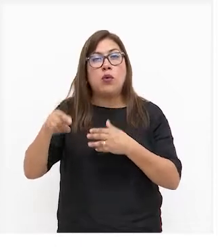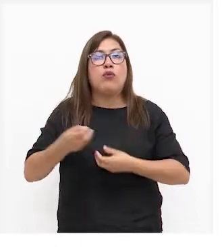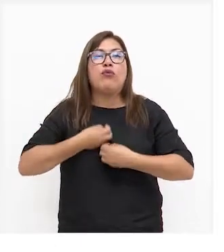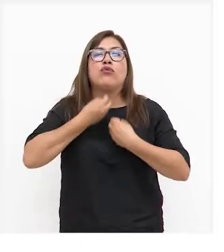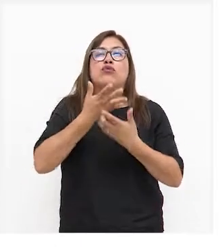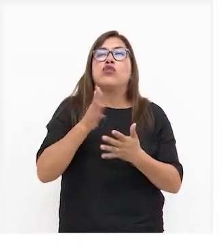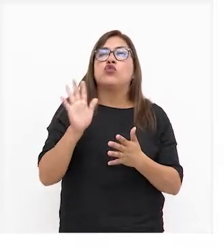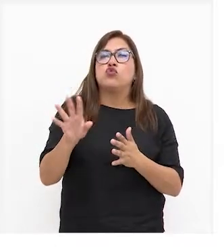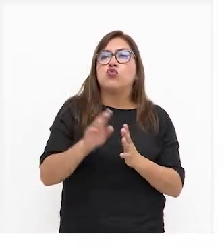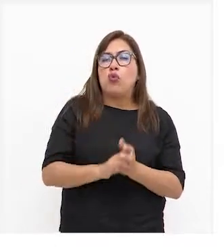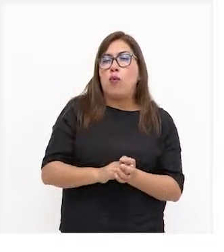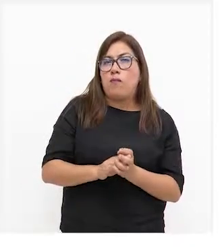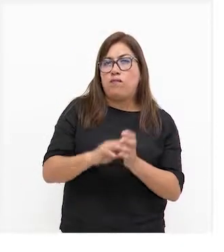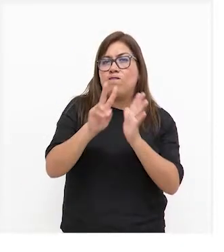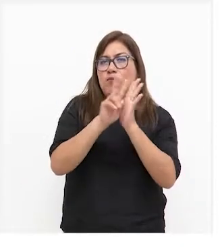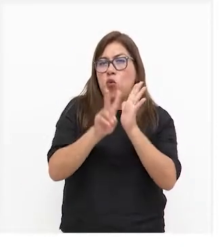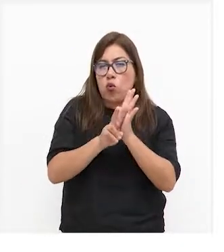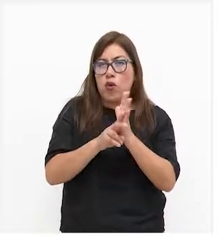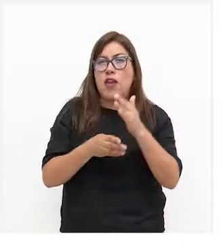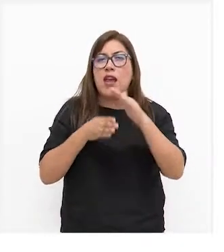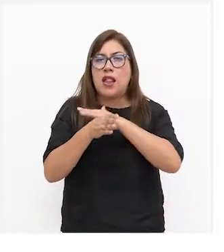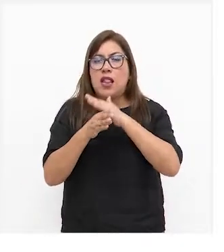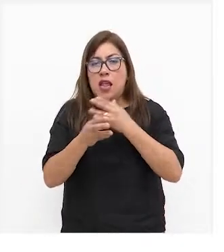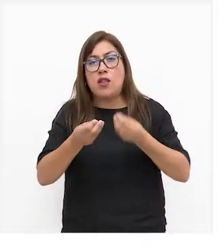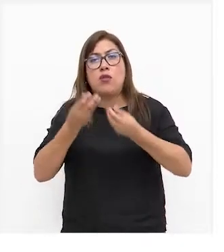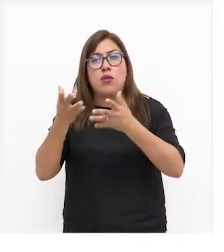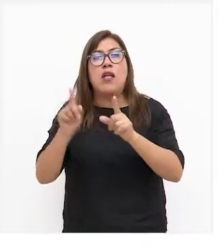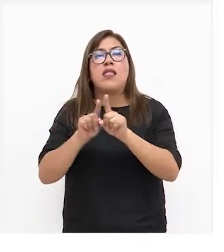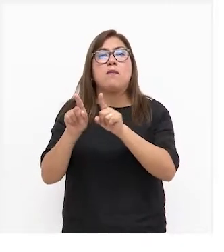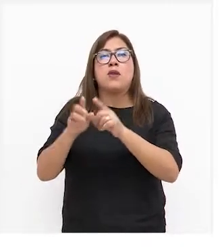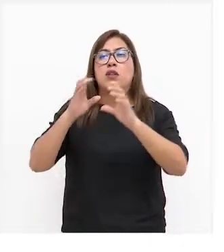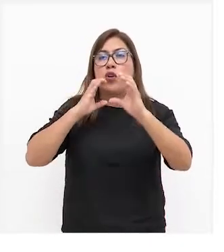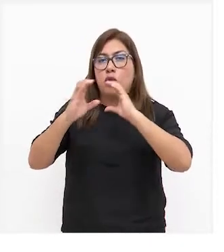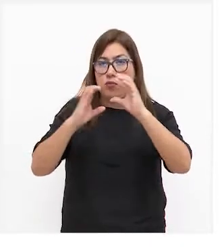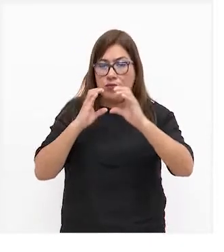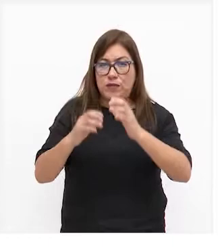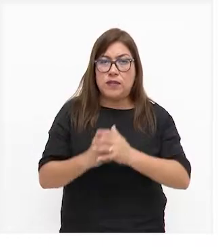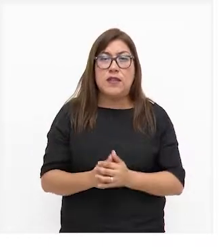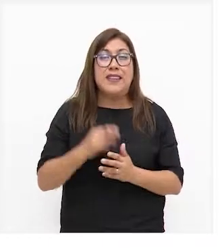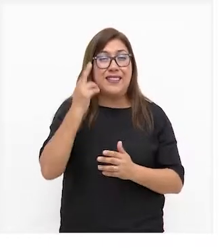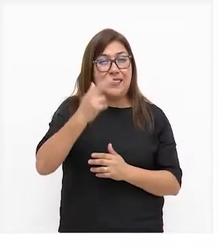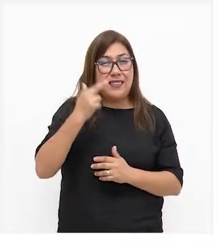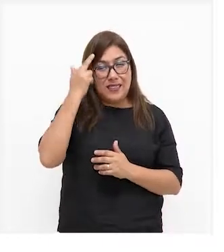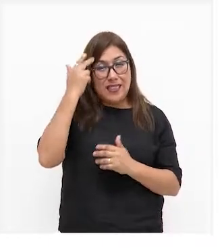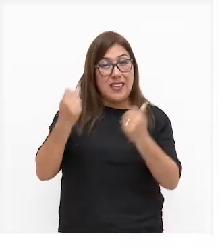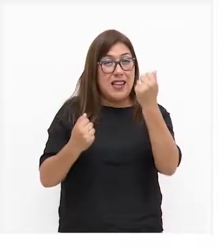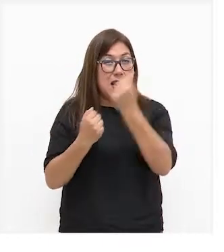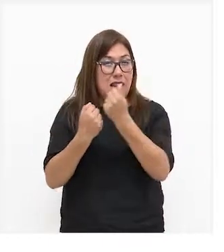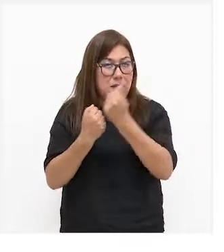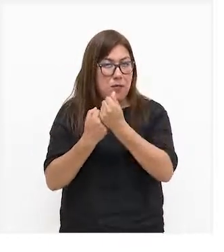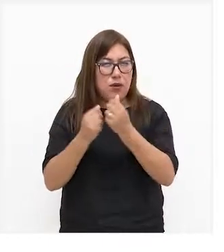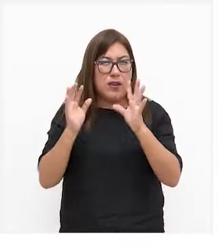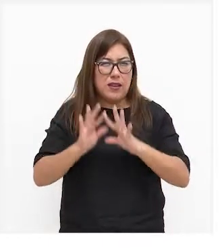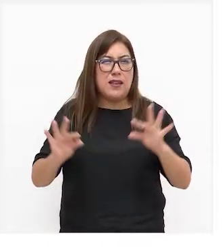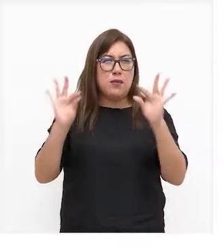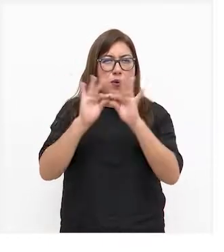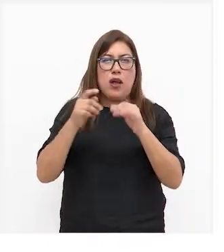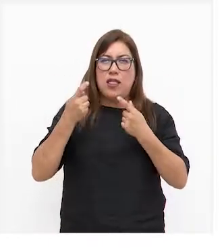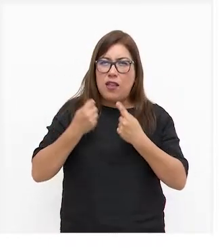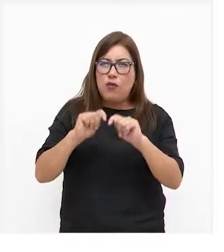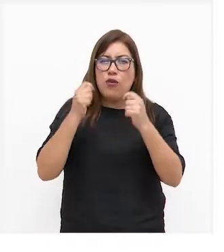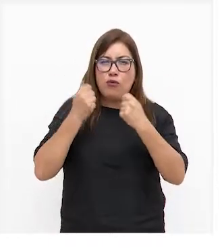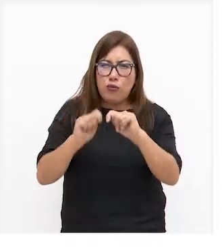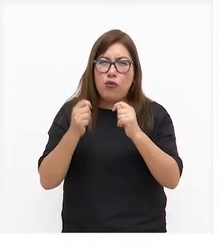voluntad, considerando además la accesibilidad comunicacional. Por tal motivo, el apoyo debe hacer